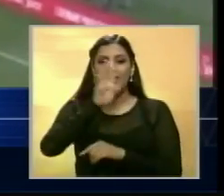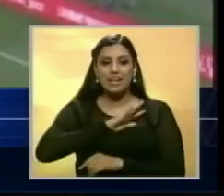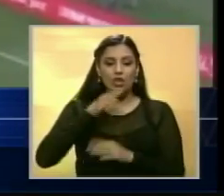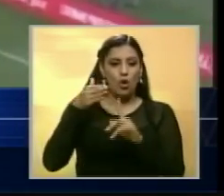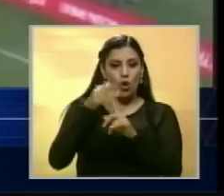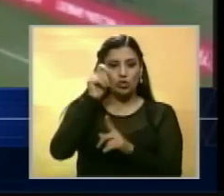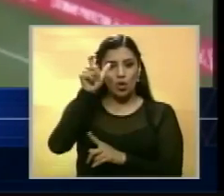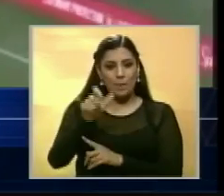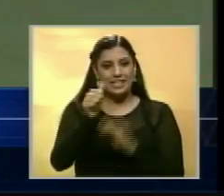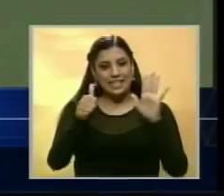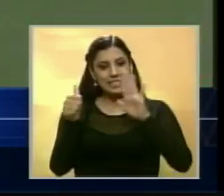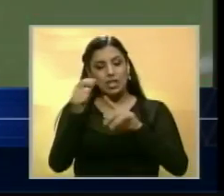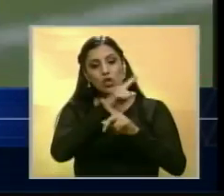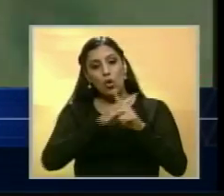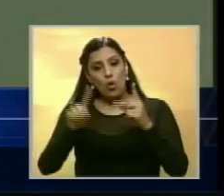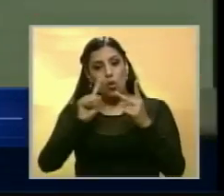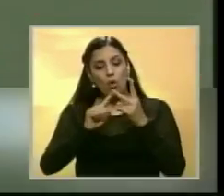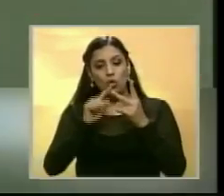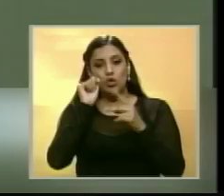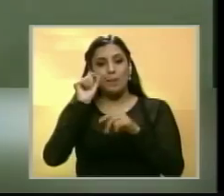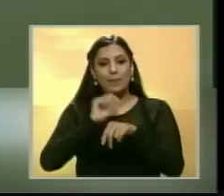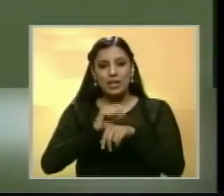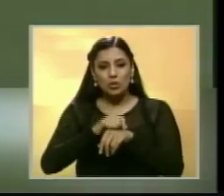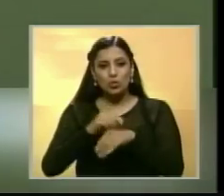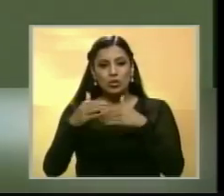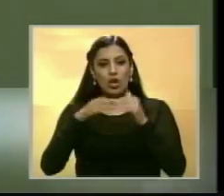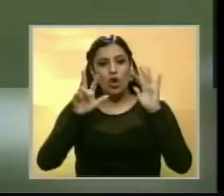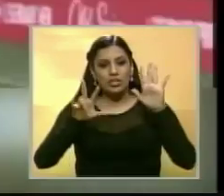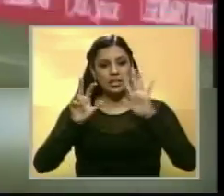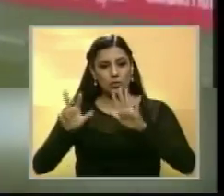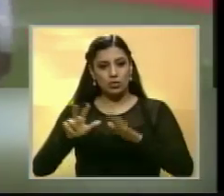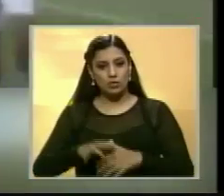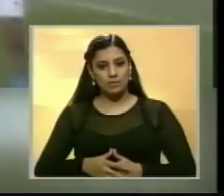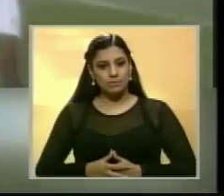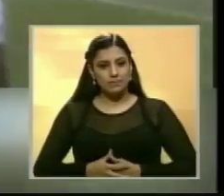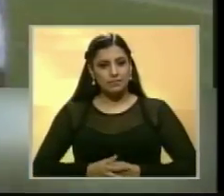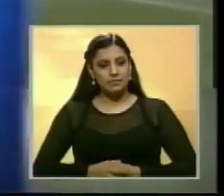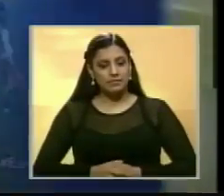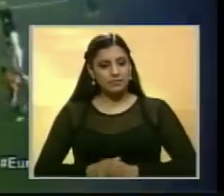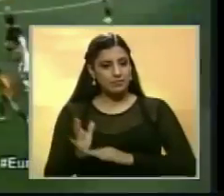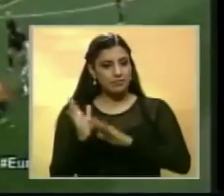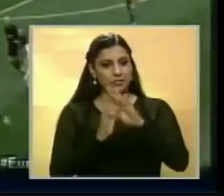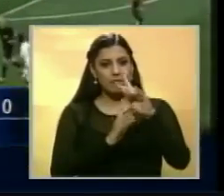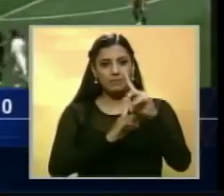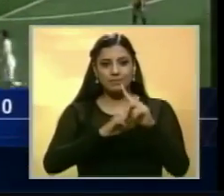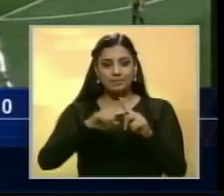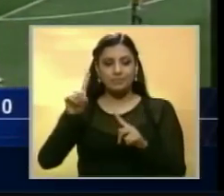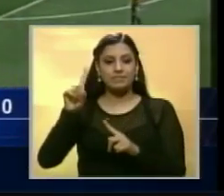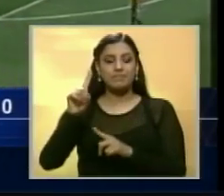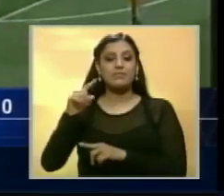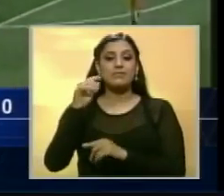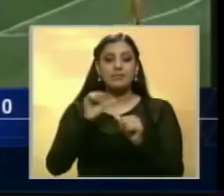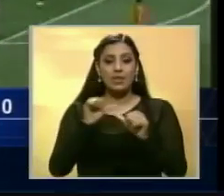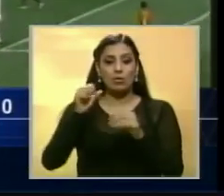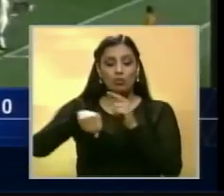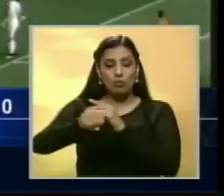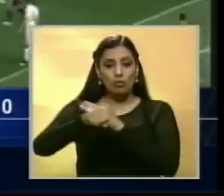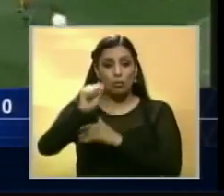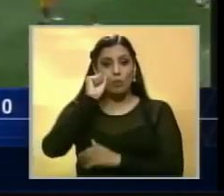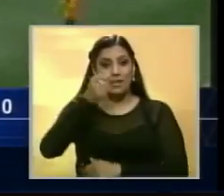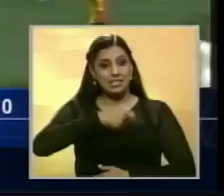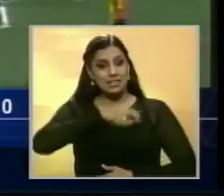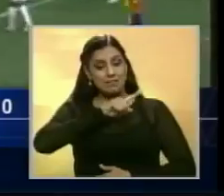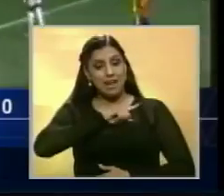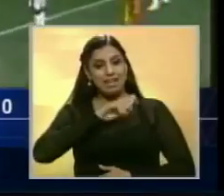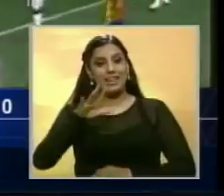en contra del 66 y Matías Corujo cerró el resultado al 88. Seguimos con fútbol contándoles que España